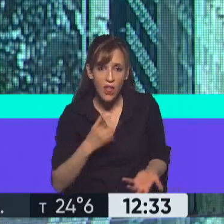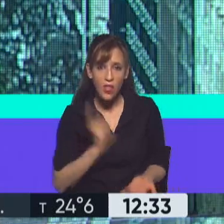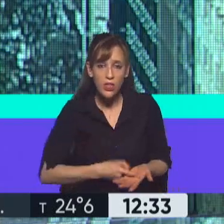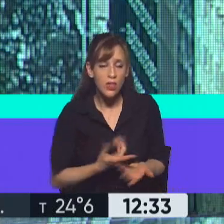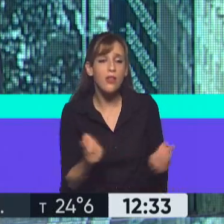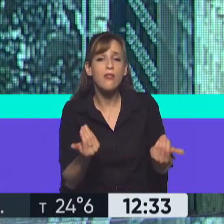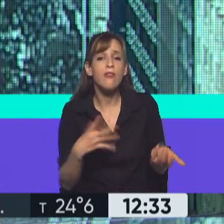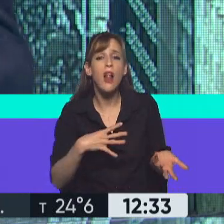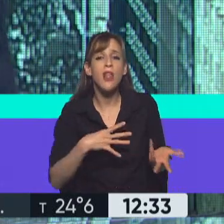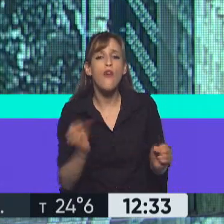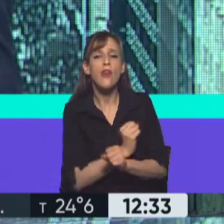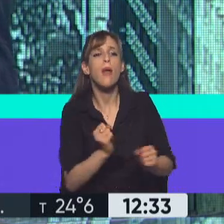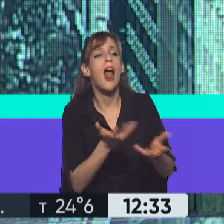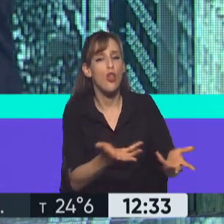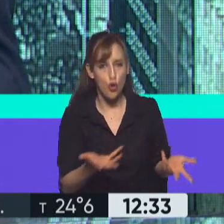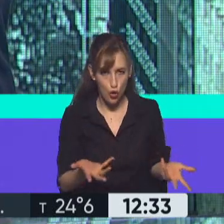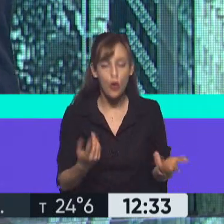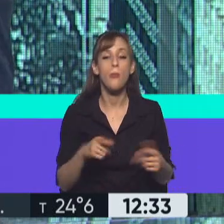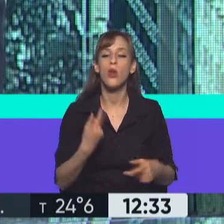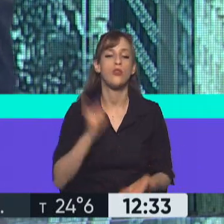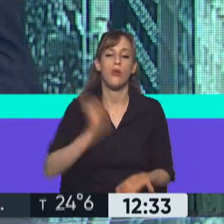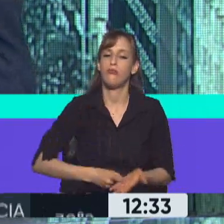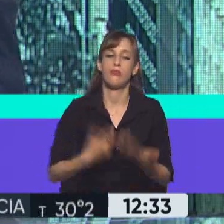decide su renuncia, pero ante una situación en la